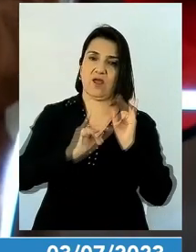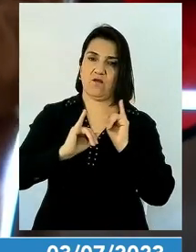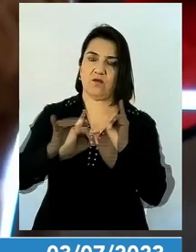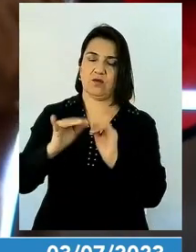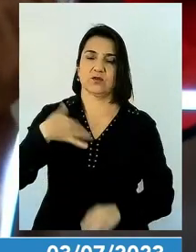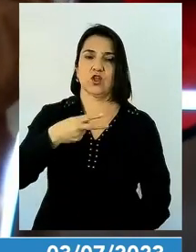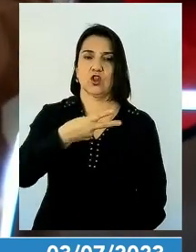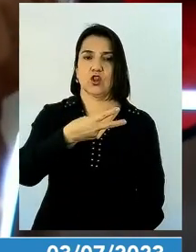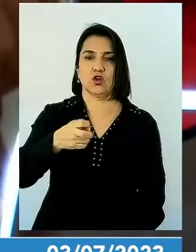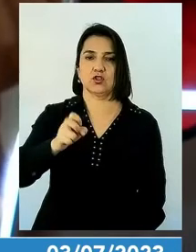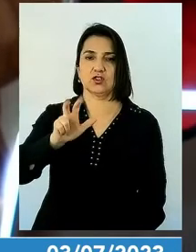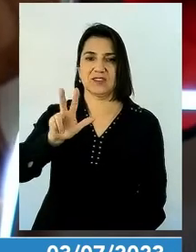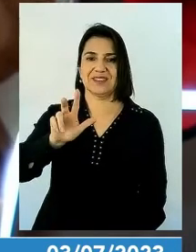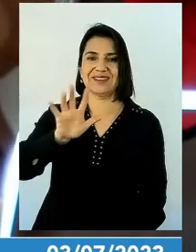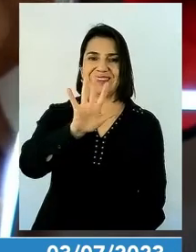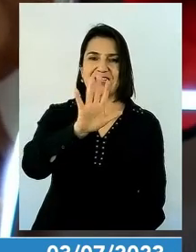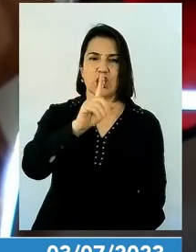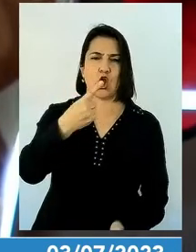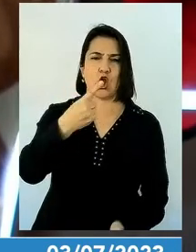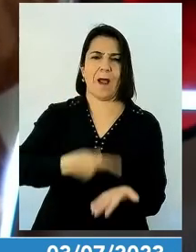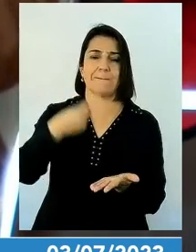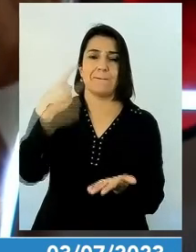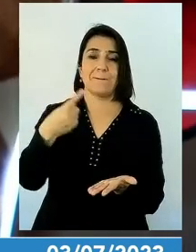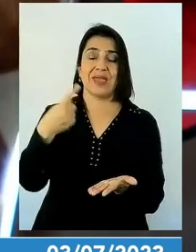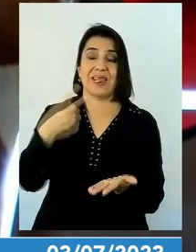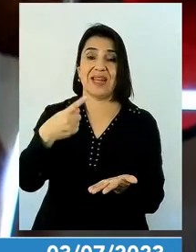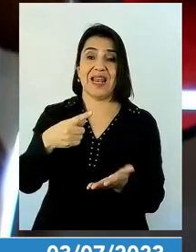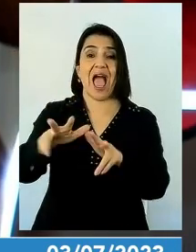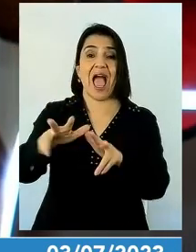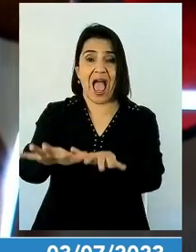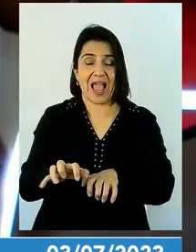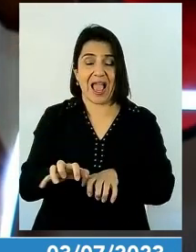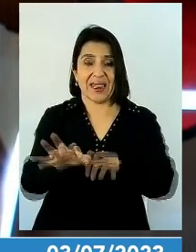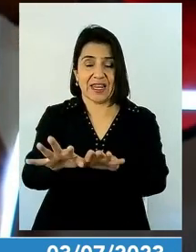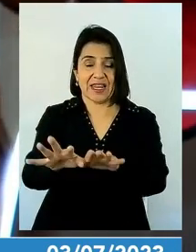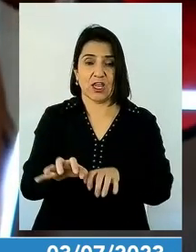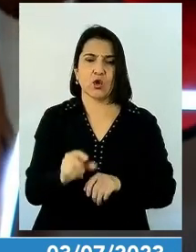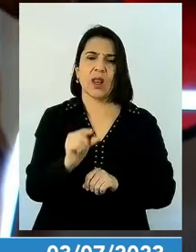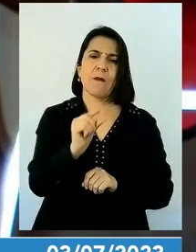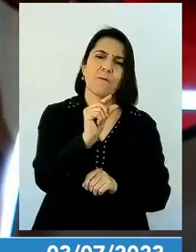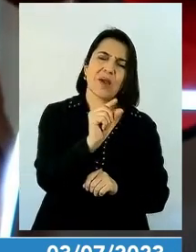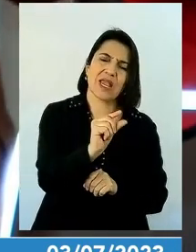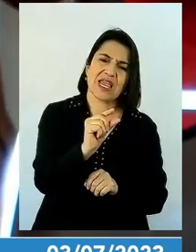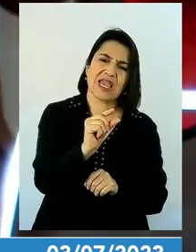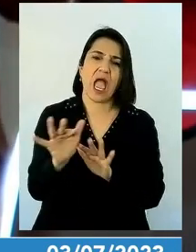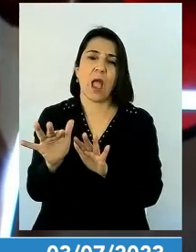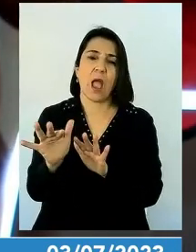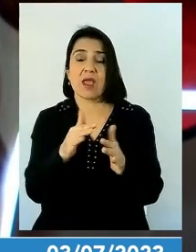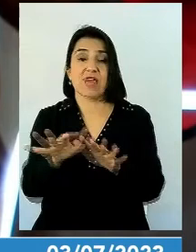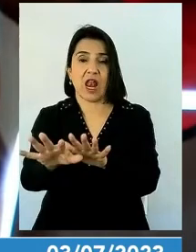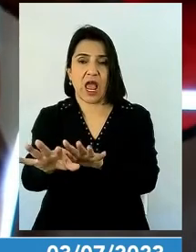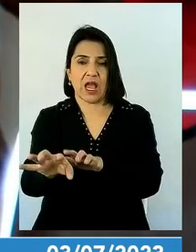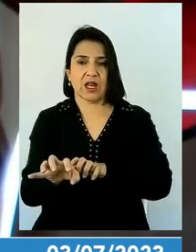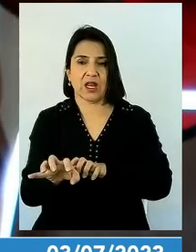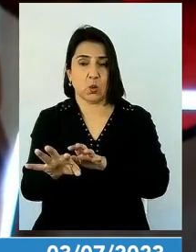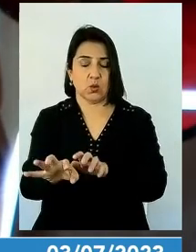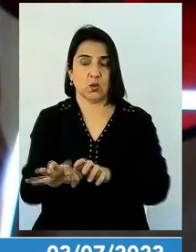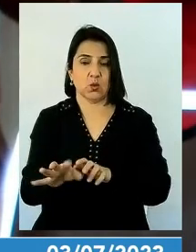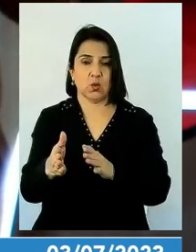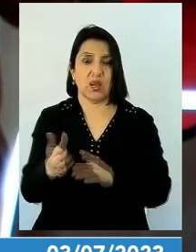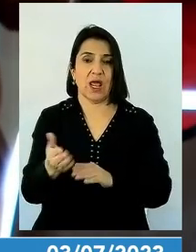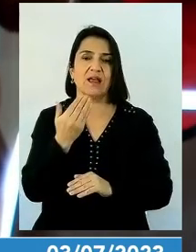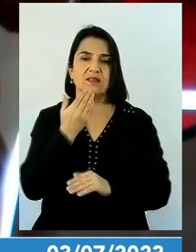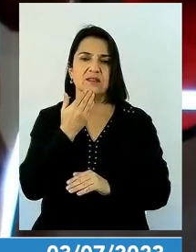285.000 explotaciones agrícolas entre la pequeña y mediana agricultura, incluida la agricultura